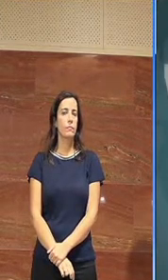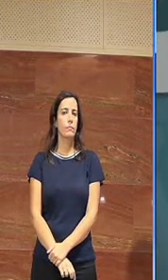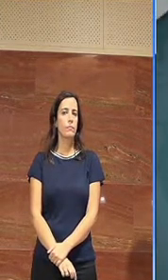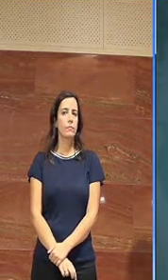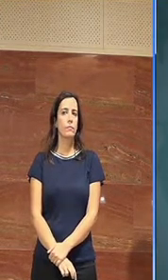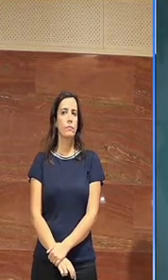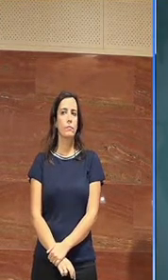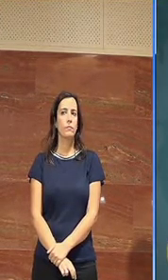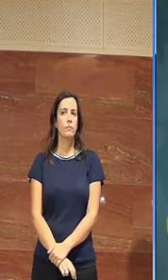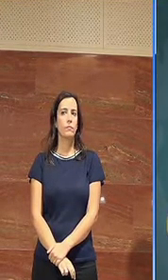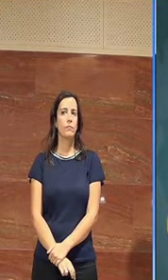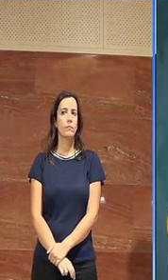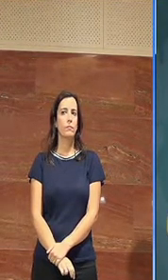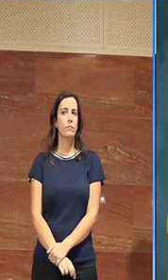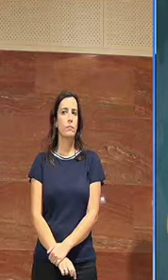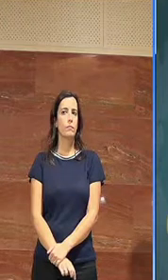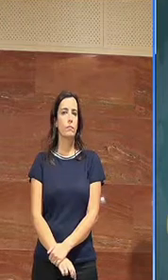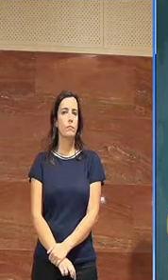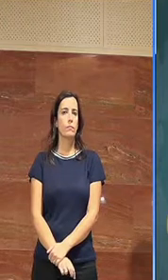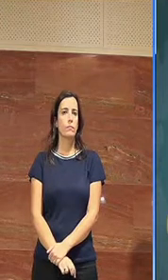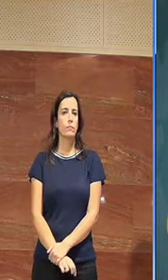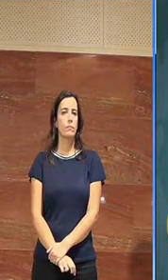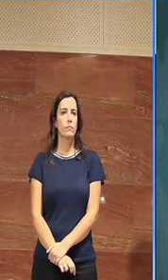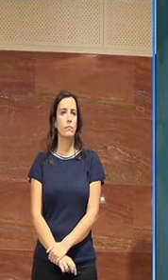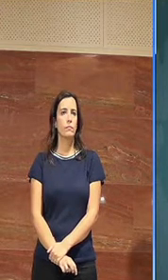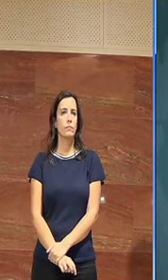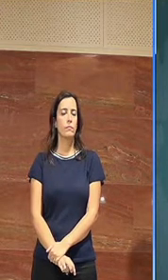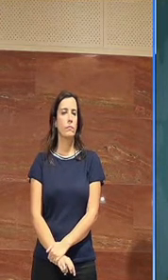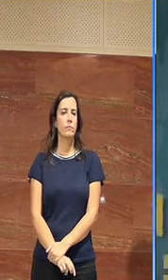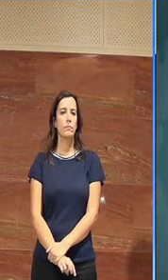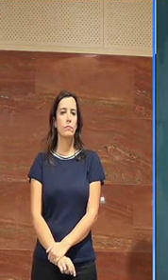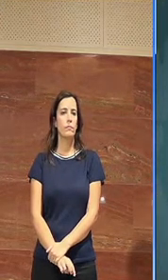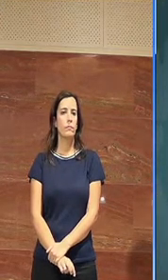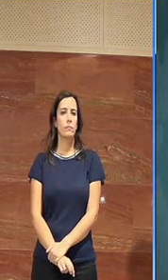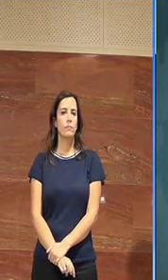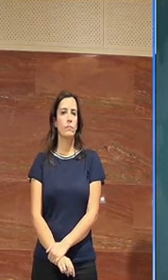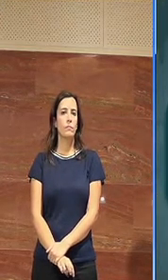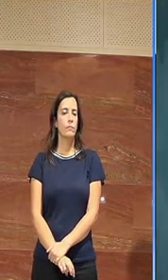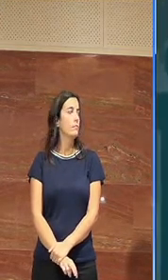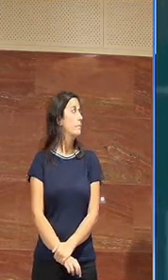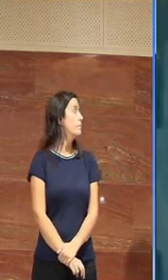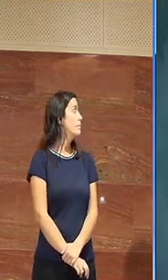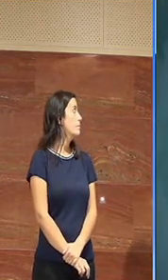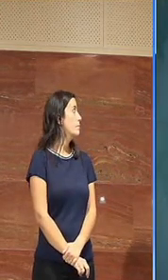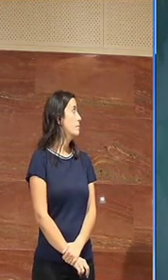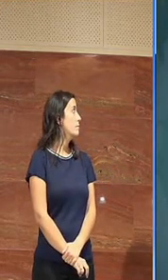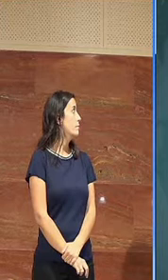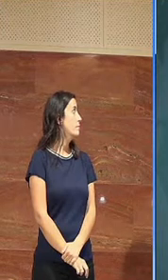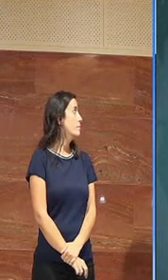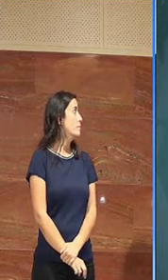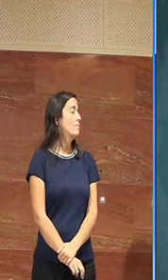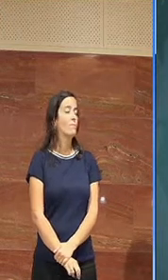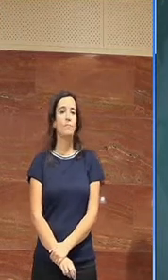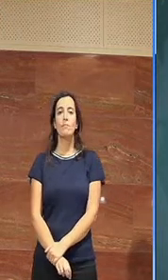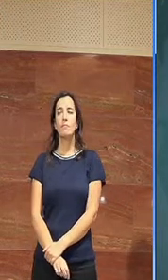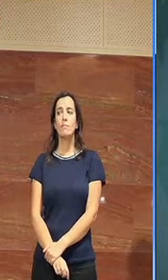está alcanzando nuevos éxitos en materia de desarrollo humano y productividad económica, y así transformando las vidas de miles